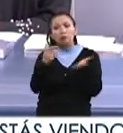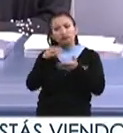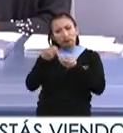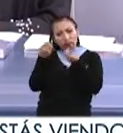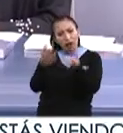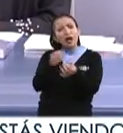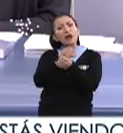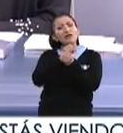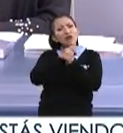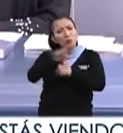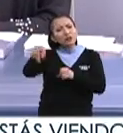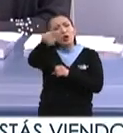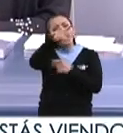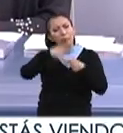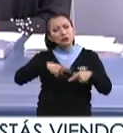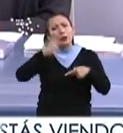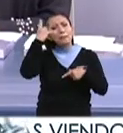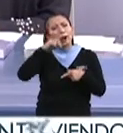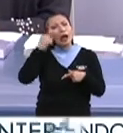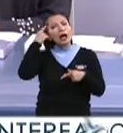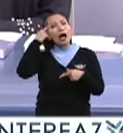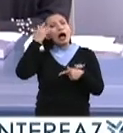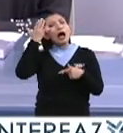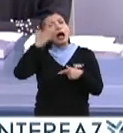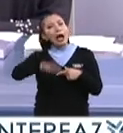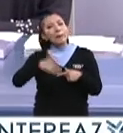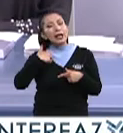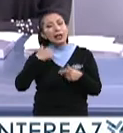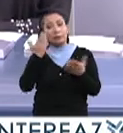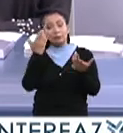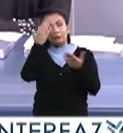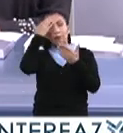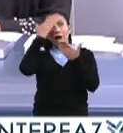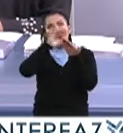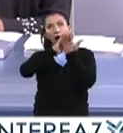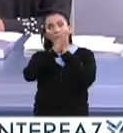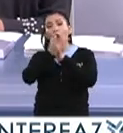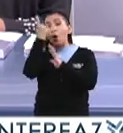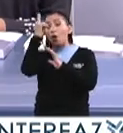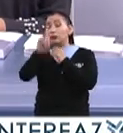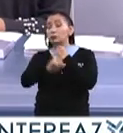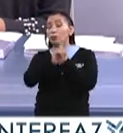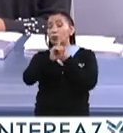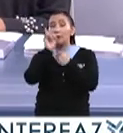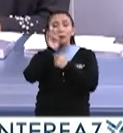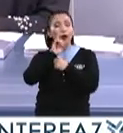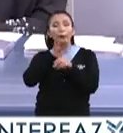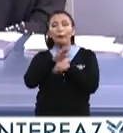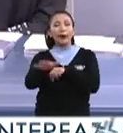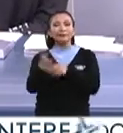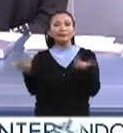herramientas, información a la ciudadanía para que pueda saber, primero, visibilizar, porque el primer tema de las mujeres es que